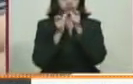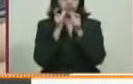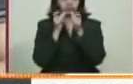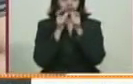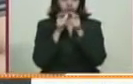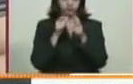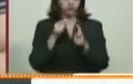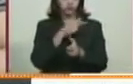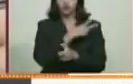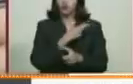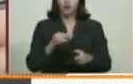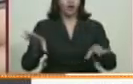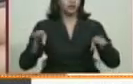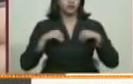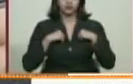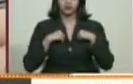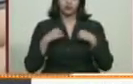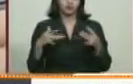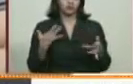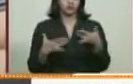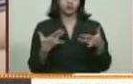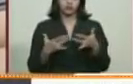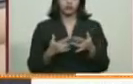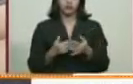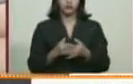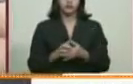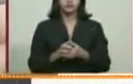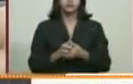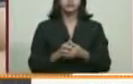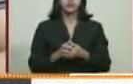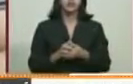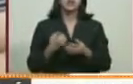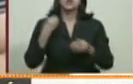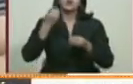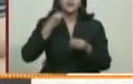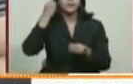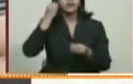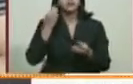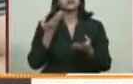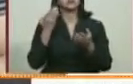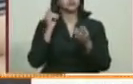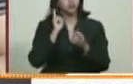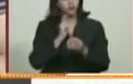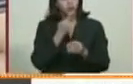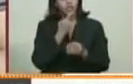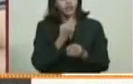rechazan esa acción. Por lo tanto, yo creo que debemos ir, como te dije, hacia una